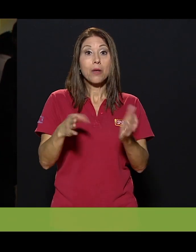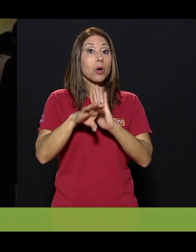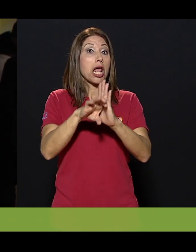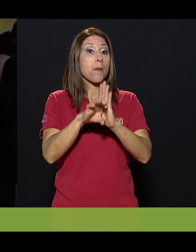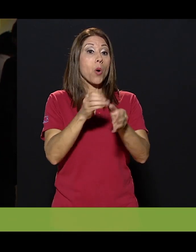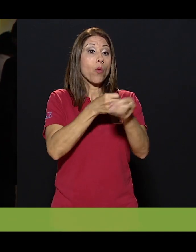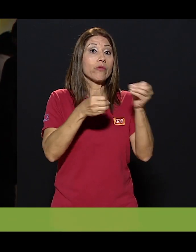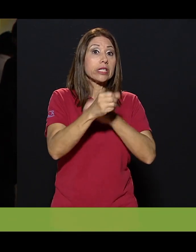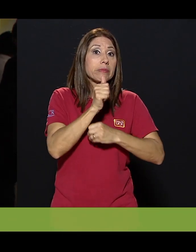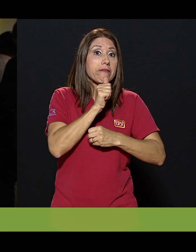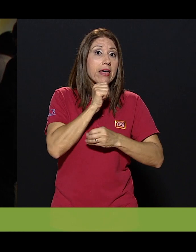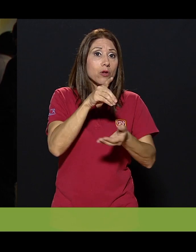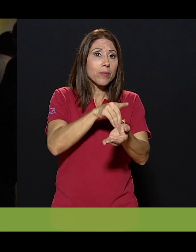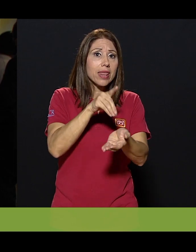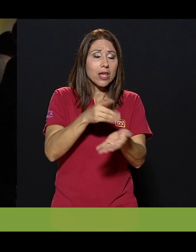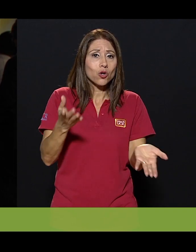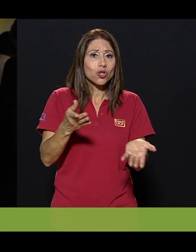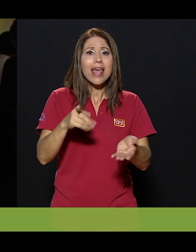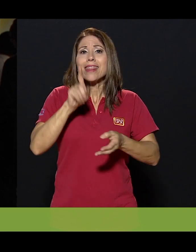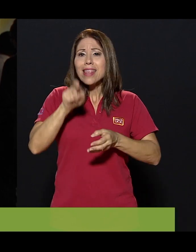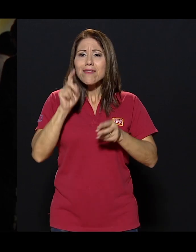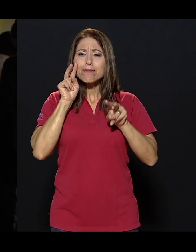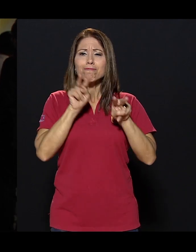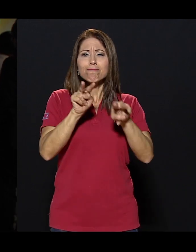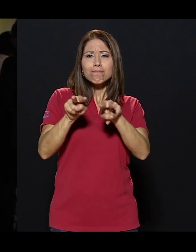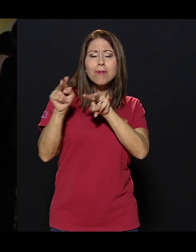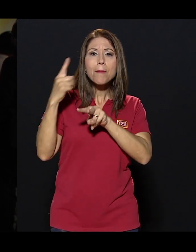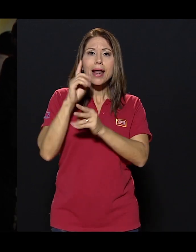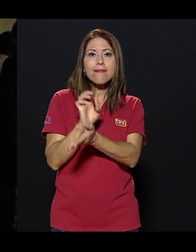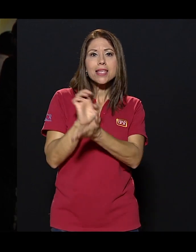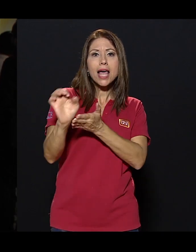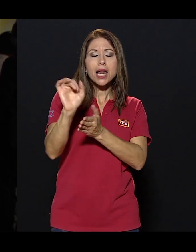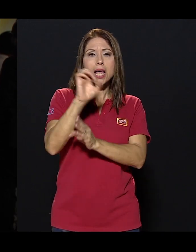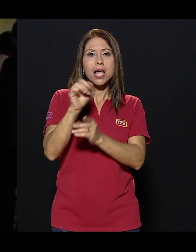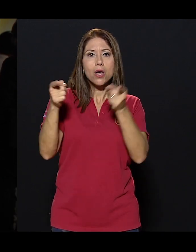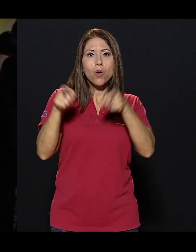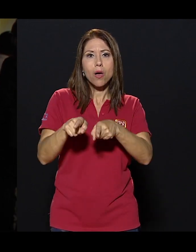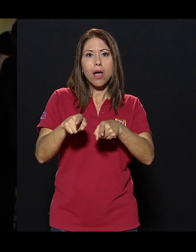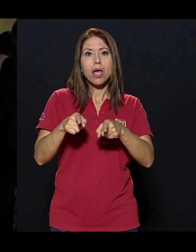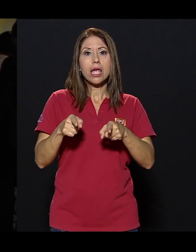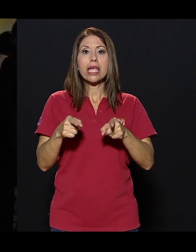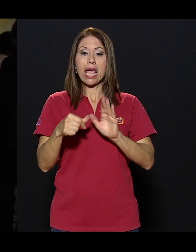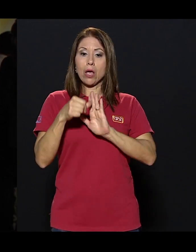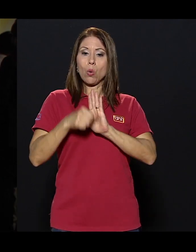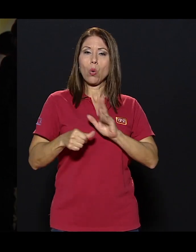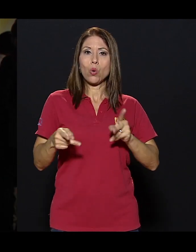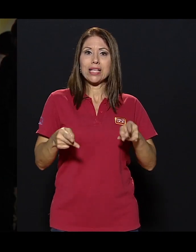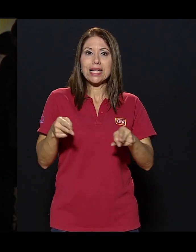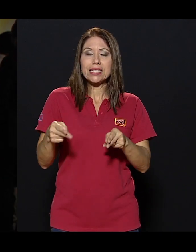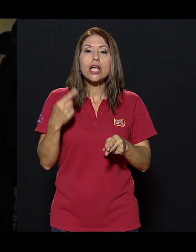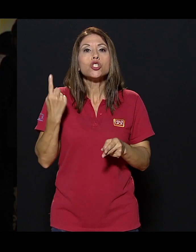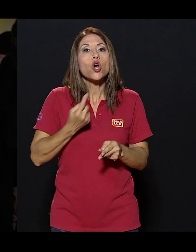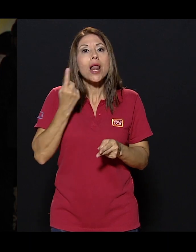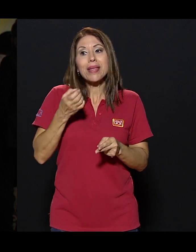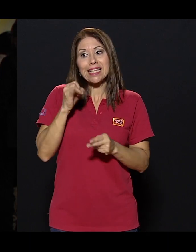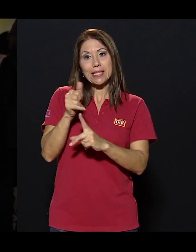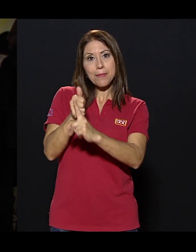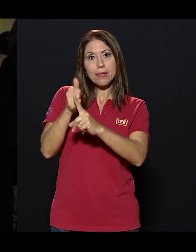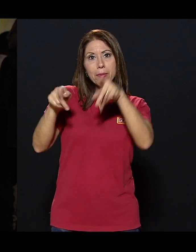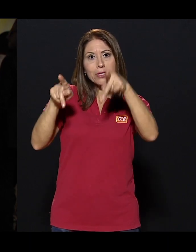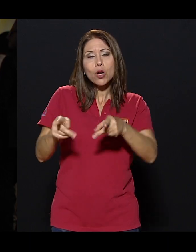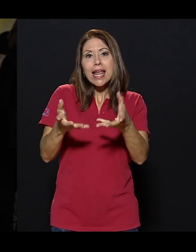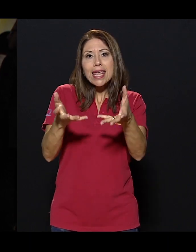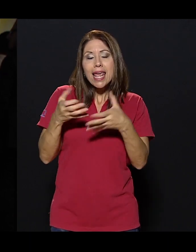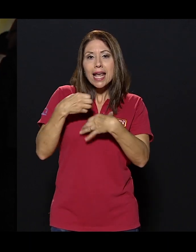consultas privadas de los médicos, y que hay que tener un monitoreo para evitar que eso suceda y que una esterilización solo se dé en el caso de que una mujer